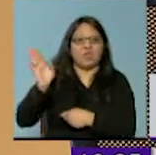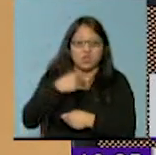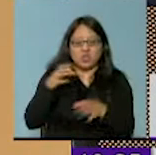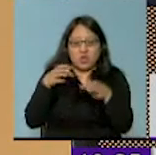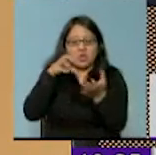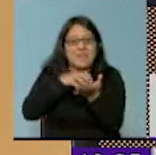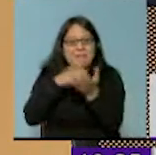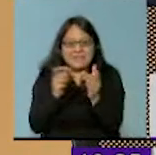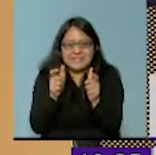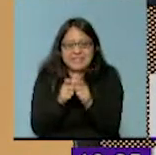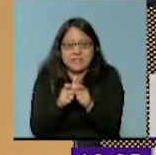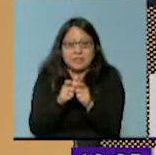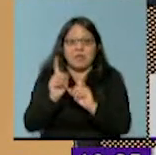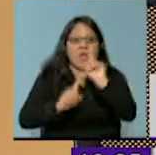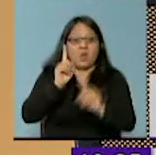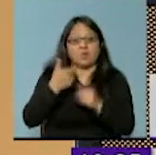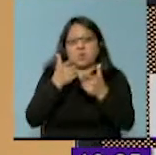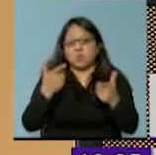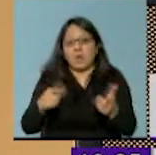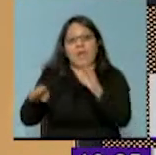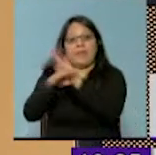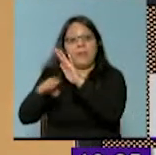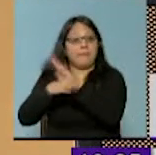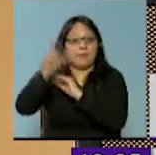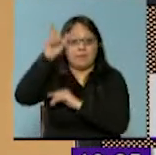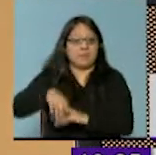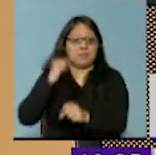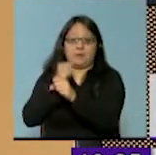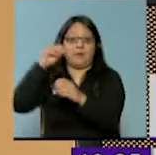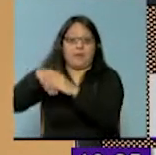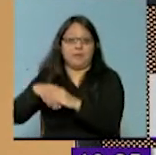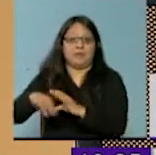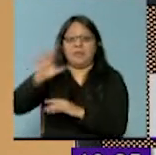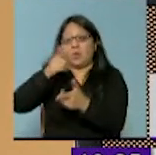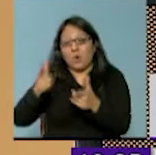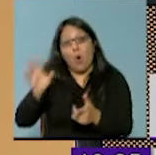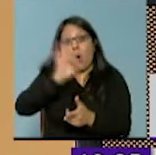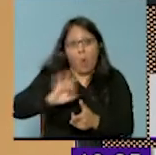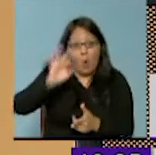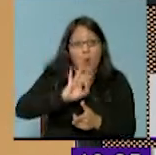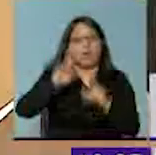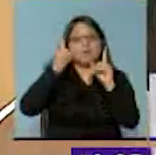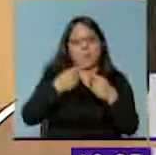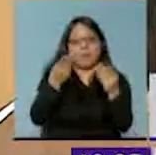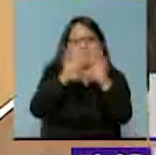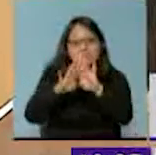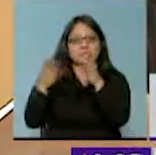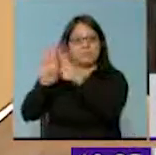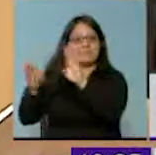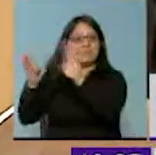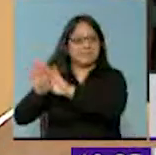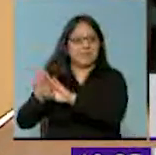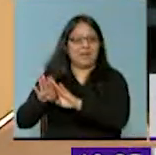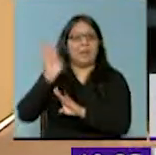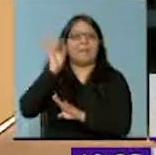muy apretadas, que tuvieron que reducir empleados o que tuvieron directamente que cerrar. Y todo consecuencia de algo lleva... De la situación económica.